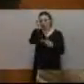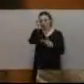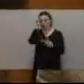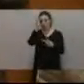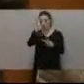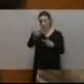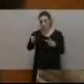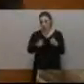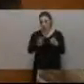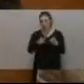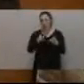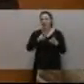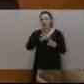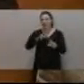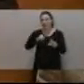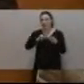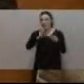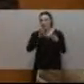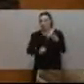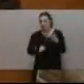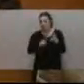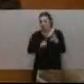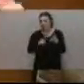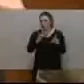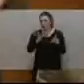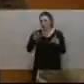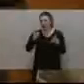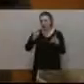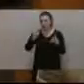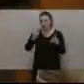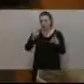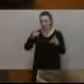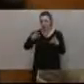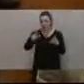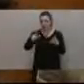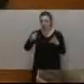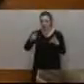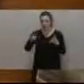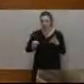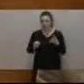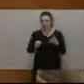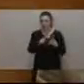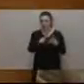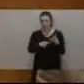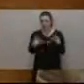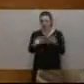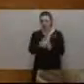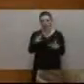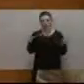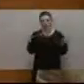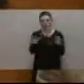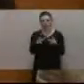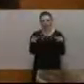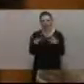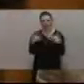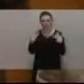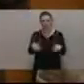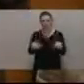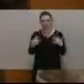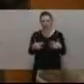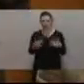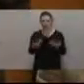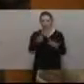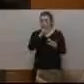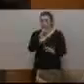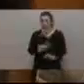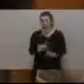hipersensibilidad electromagnética y la fibromialgia. Todas ellas patologías emergentes, graves y muy incapacitantes, y para las que hoy en